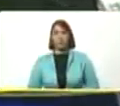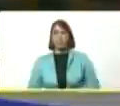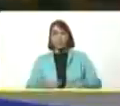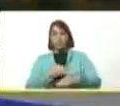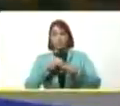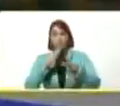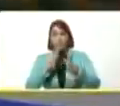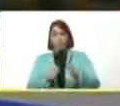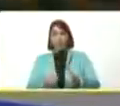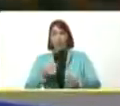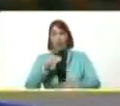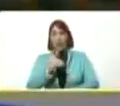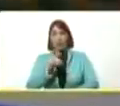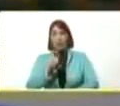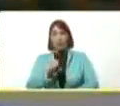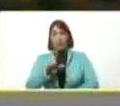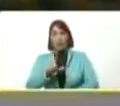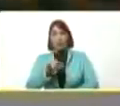ministra Delis Álvarez,